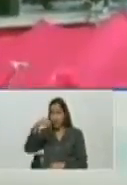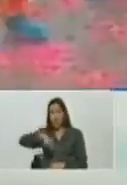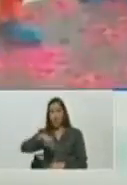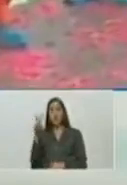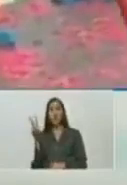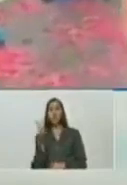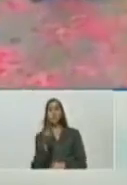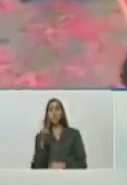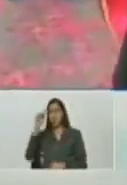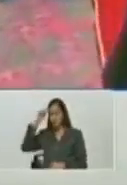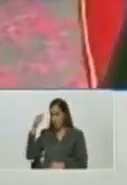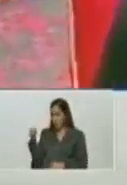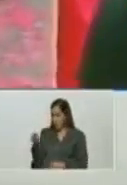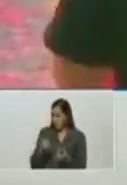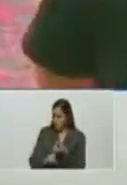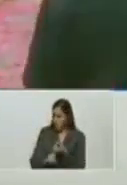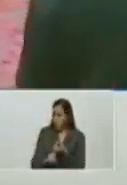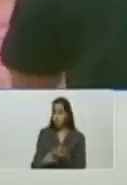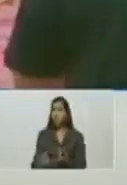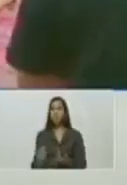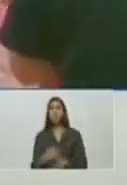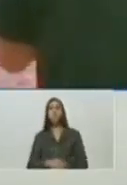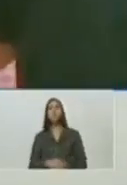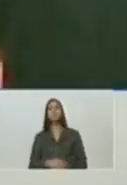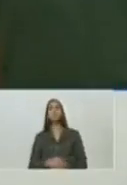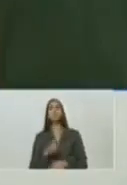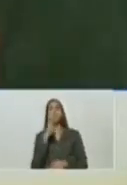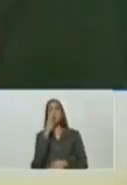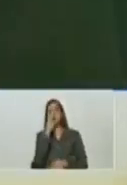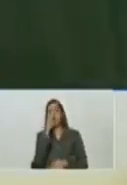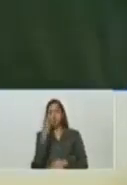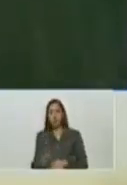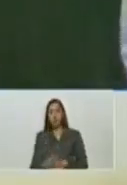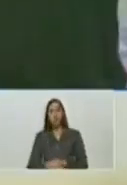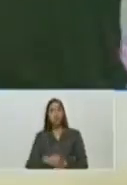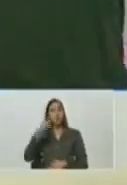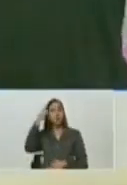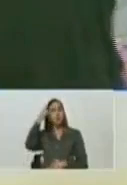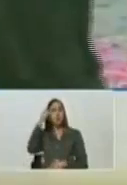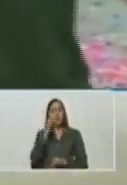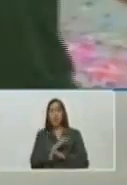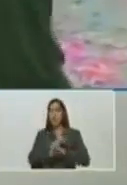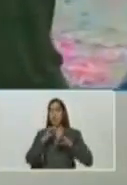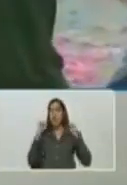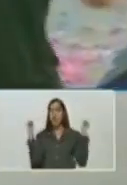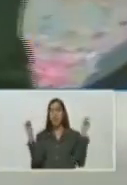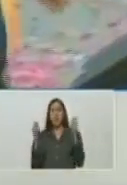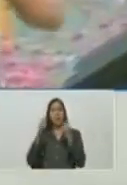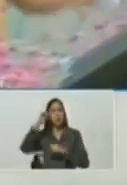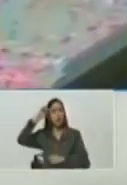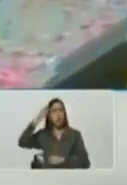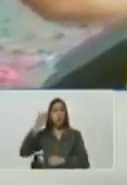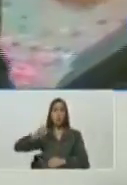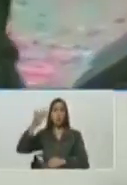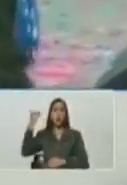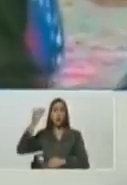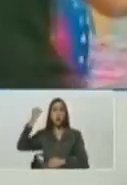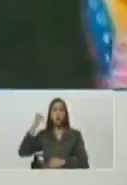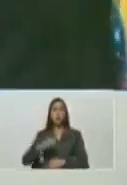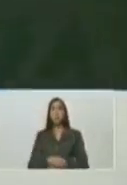¿te acuerdas? Esa visita de Maradona fue el día del cierre de campaña,